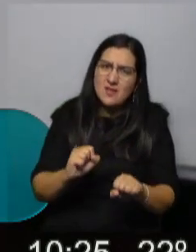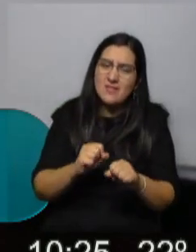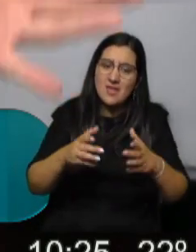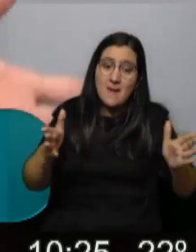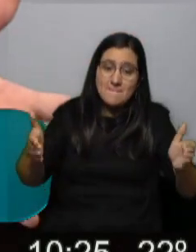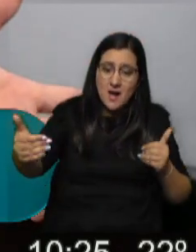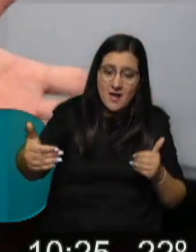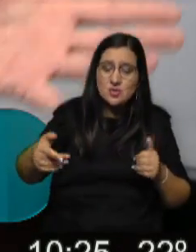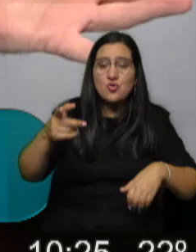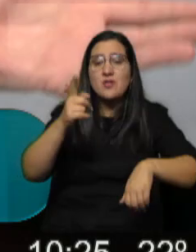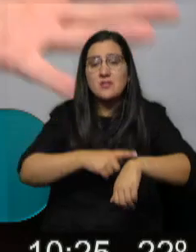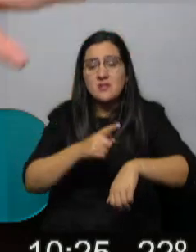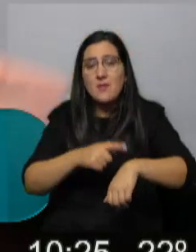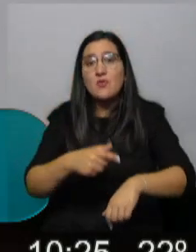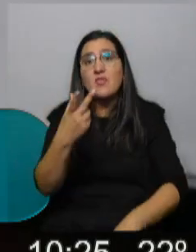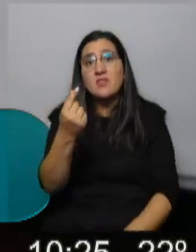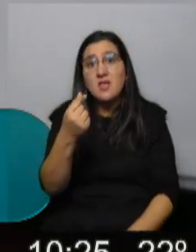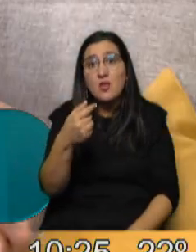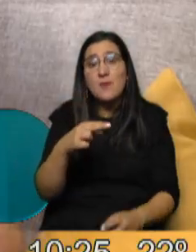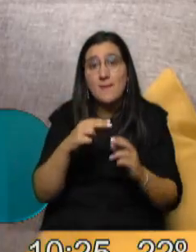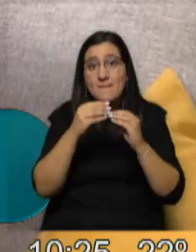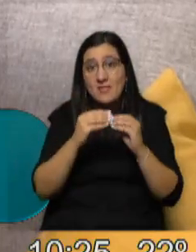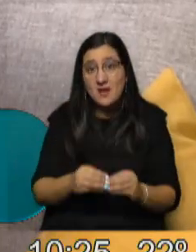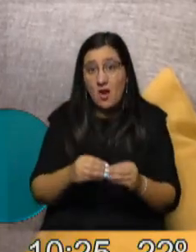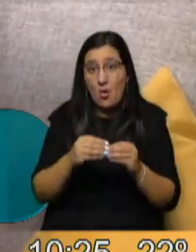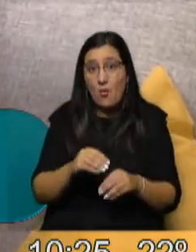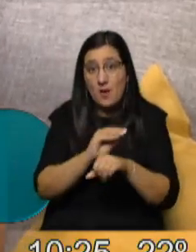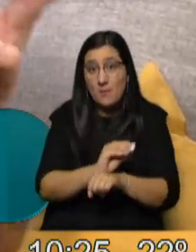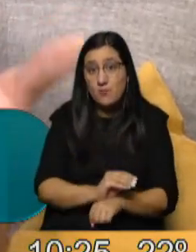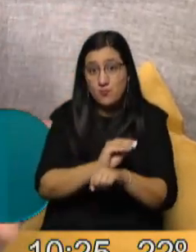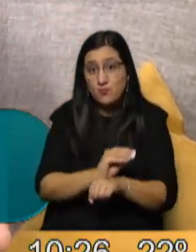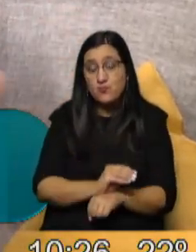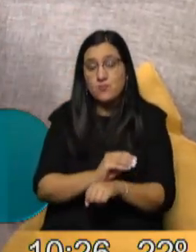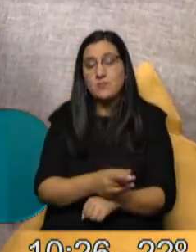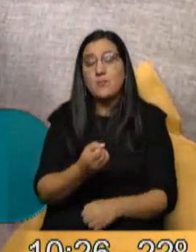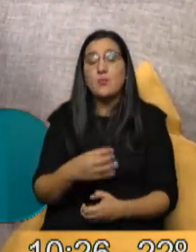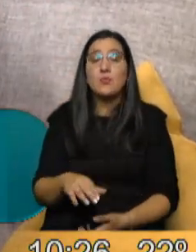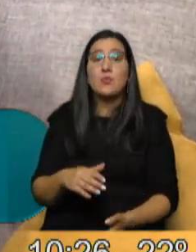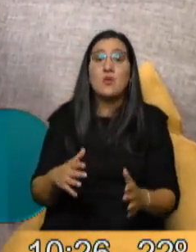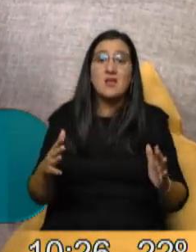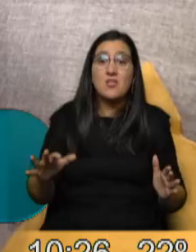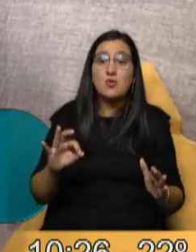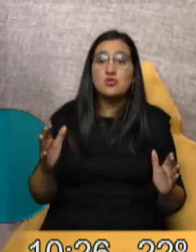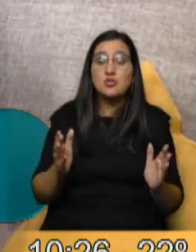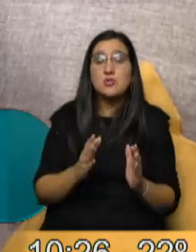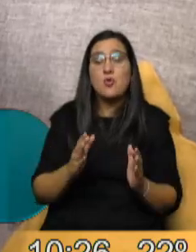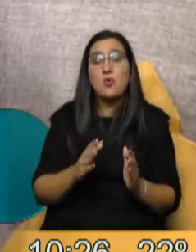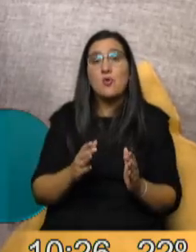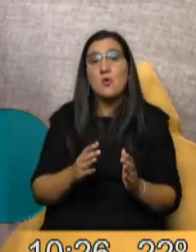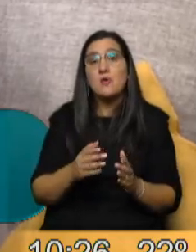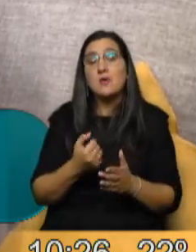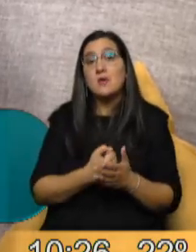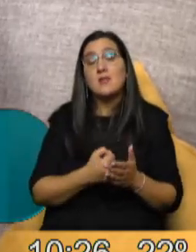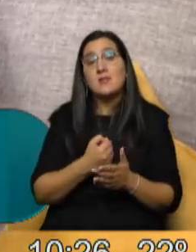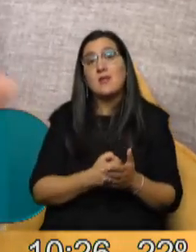de tiempo y de dinero para bueno, tenerlo? En estas cuestiones, de ya sea bien. Cuando sea grande o cuando es chico, también se trata de nos